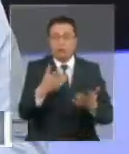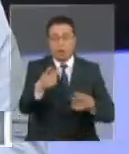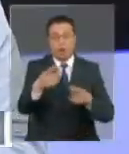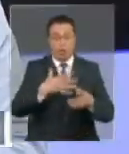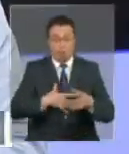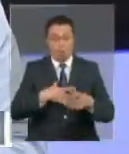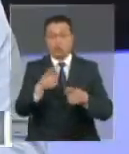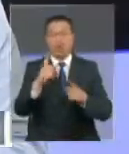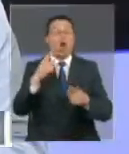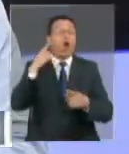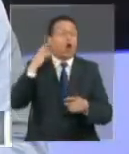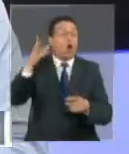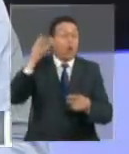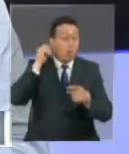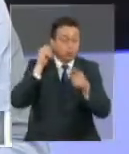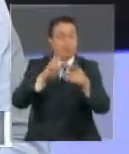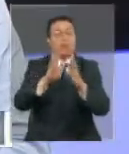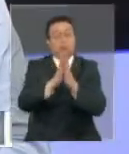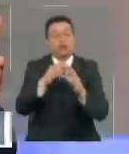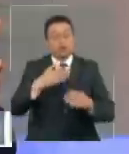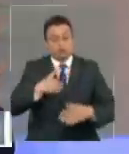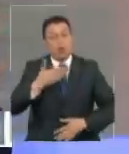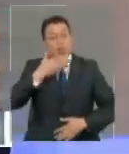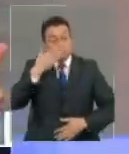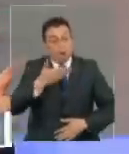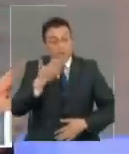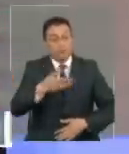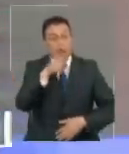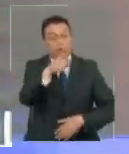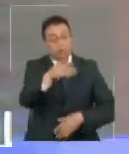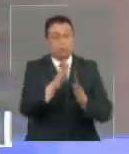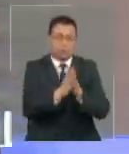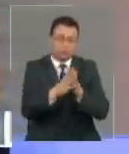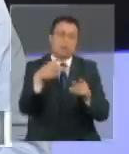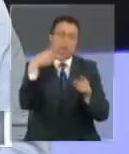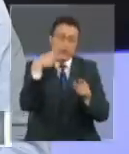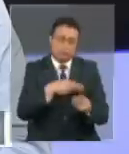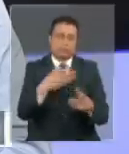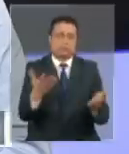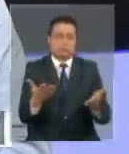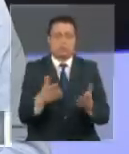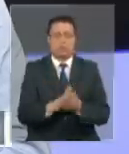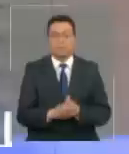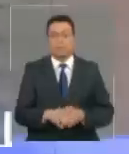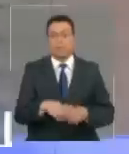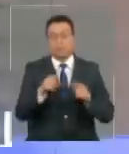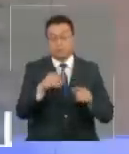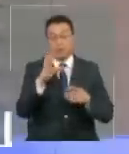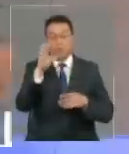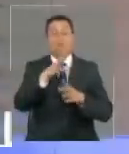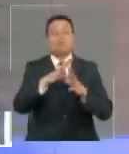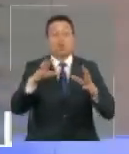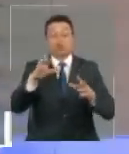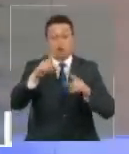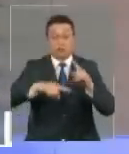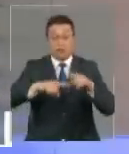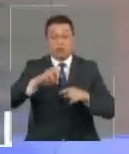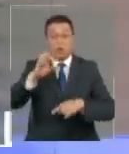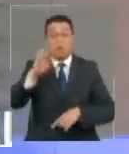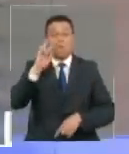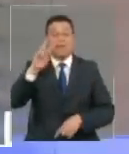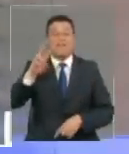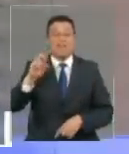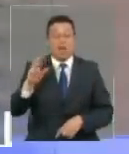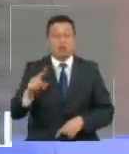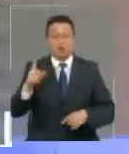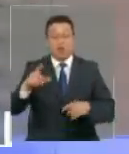acostumbrado a no escuchar, no, pero yo le pediría que cuando yo expusiera, es que hablemos con seriedad. Dejar hablar. Solo busco seriedad. Mire, hay muchos terrenos y que son privados, y el rodeo